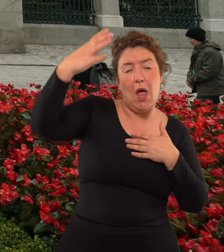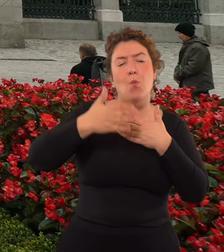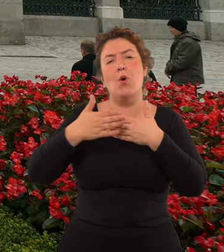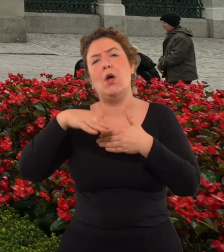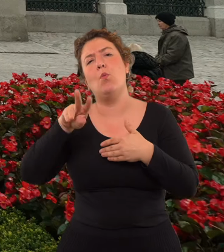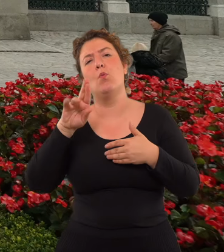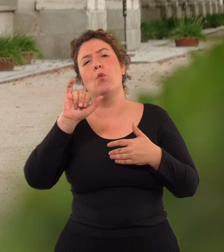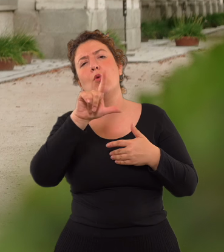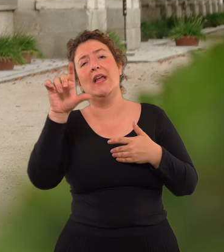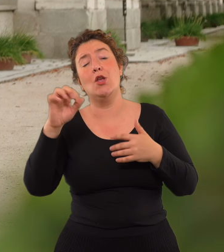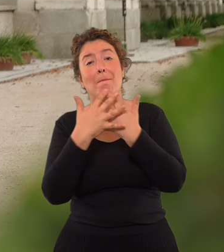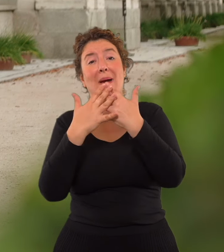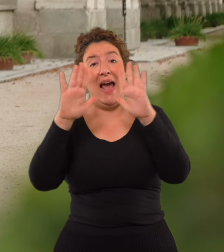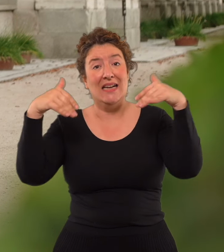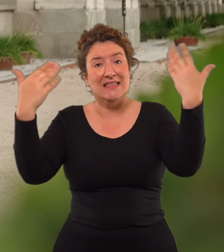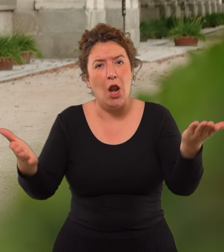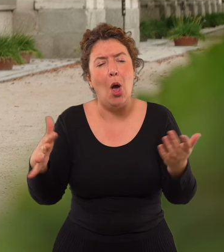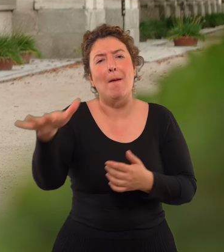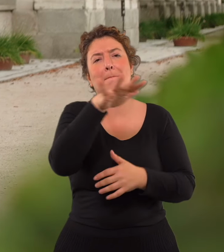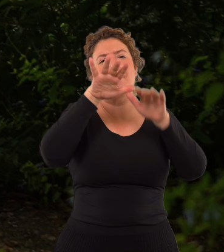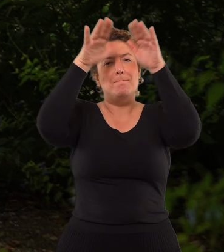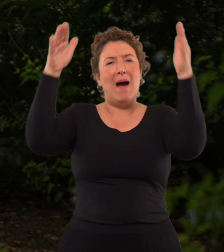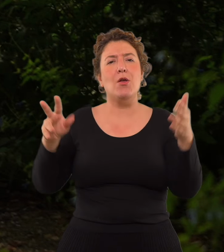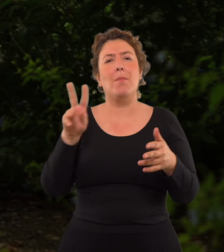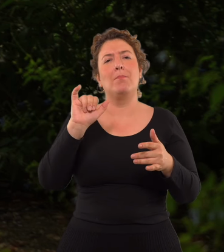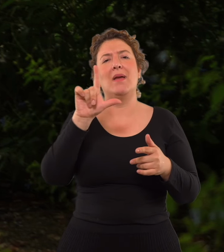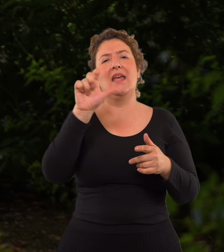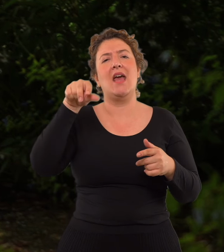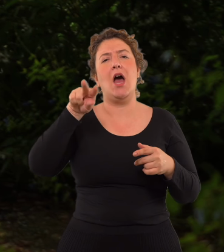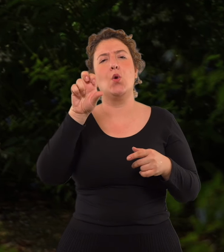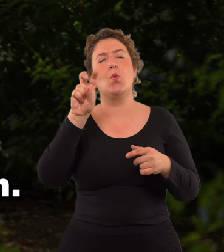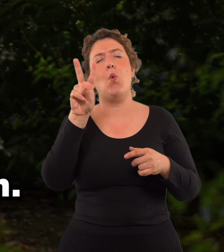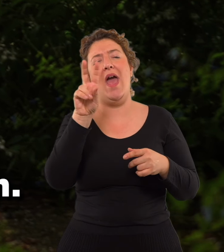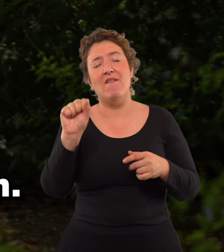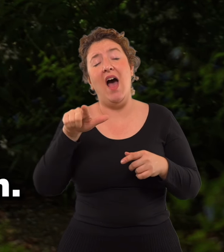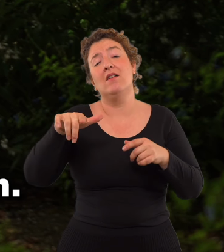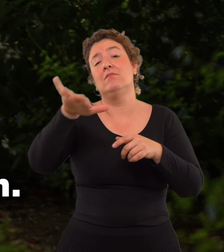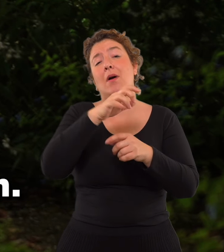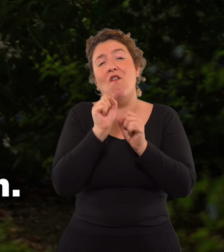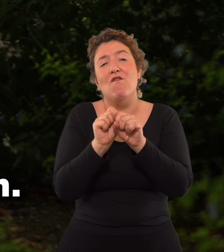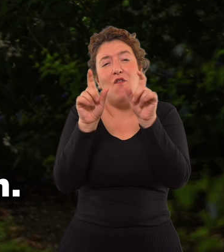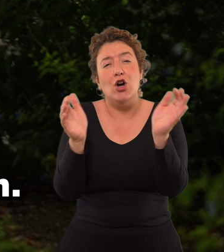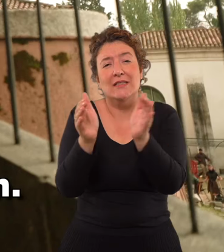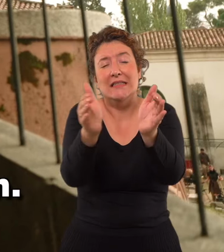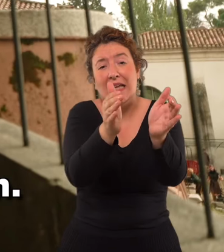la verja exterior, el pabellón Villanueva, los fontines y el trazado, completa el